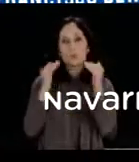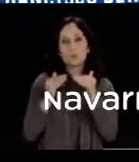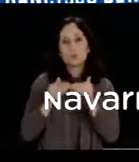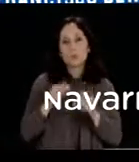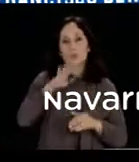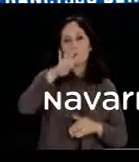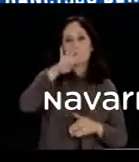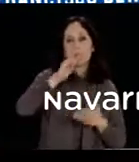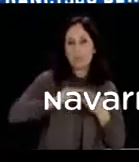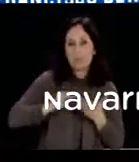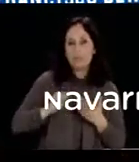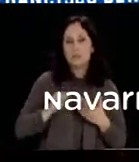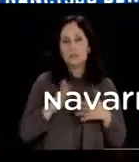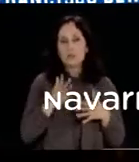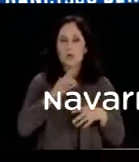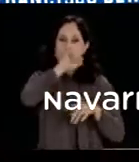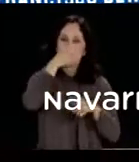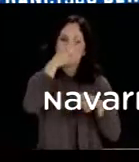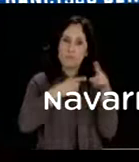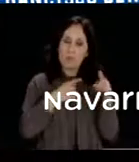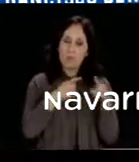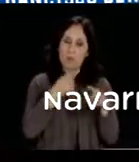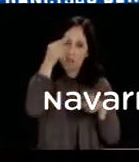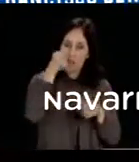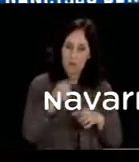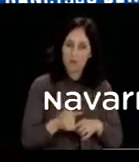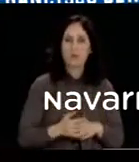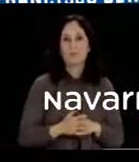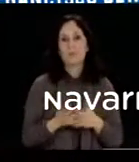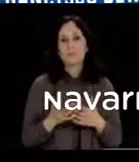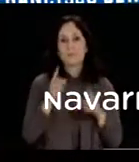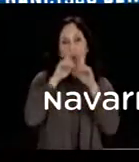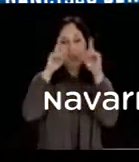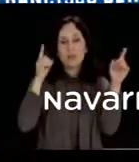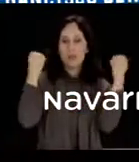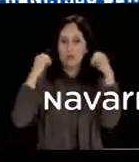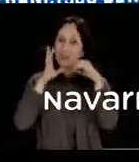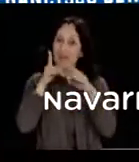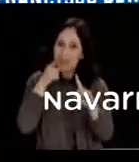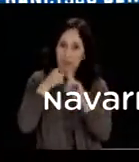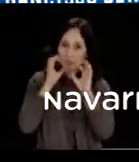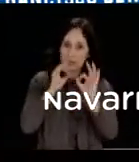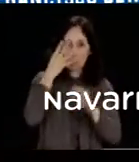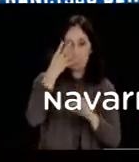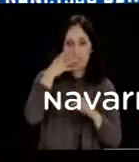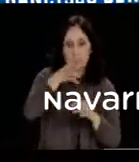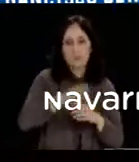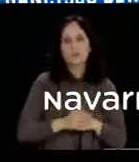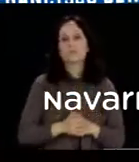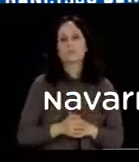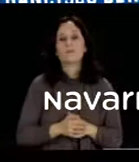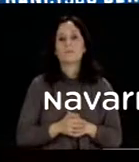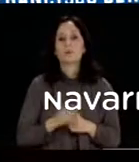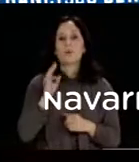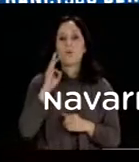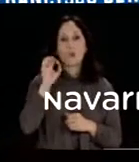dos horas. Bueno. Pero bueno, hombre, llevamos todo el año ensayando. Pero ahora específicamente para esto. Oye, pues nada, os vemos que ya